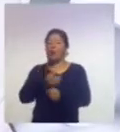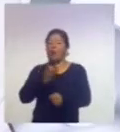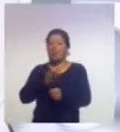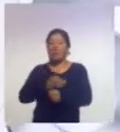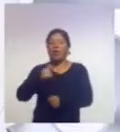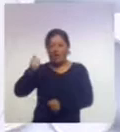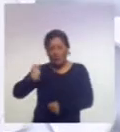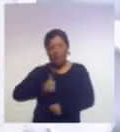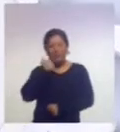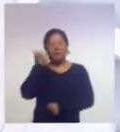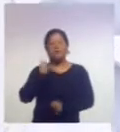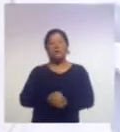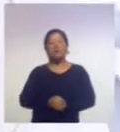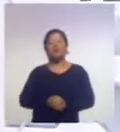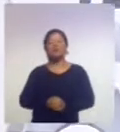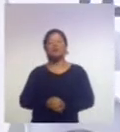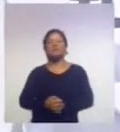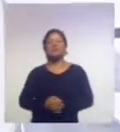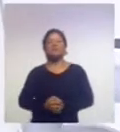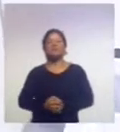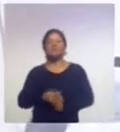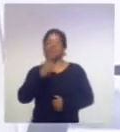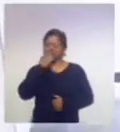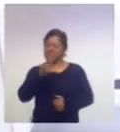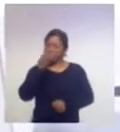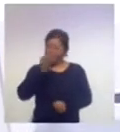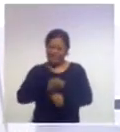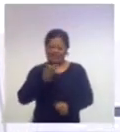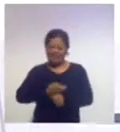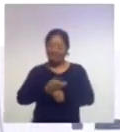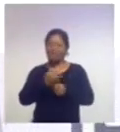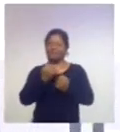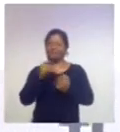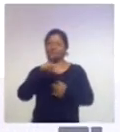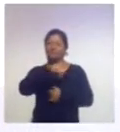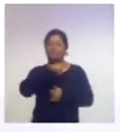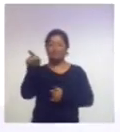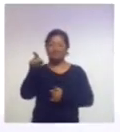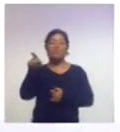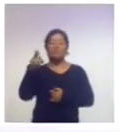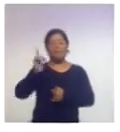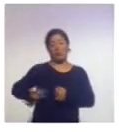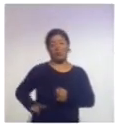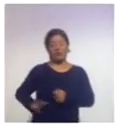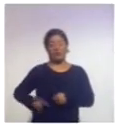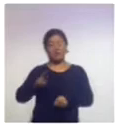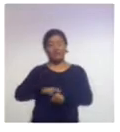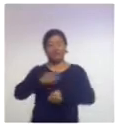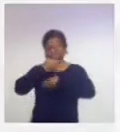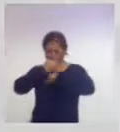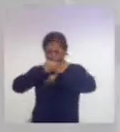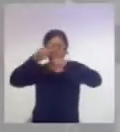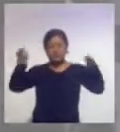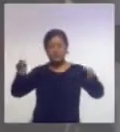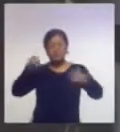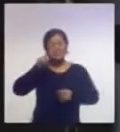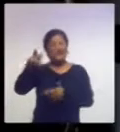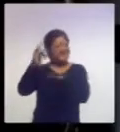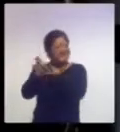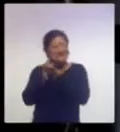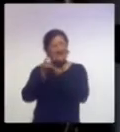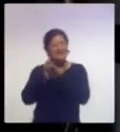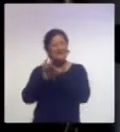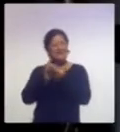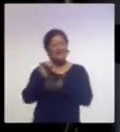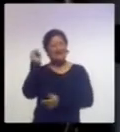para agradecer aquí públicamente al gobernador Marco Mena, que nos ha apoyado en todo